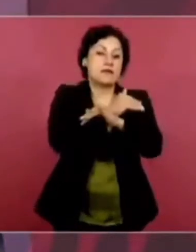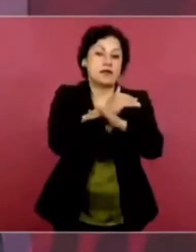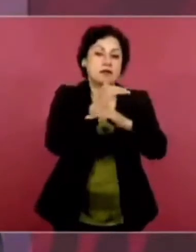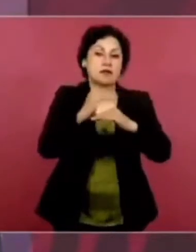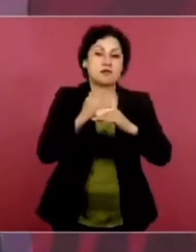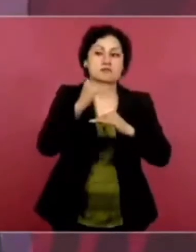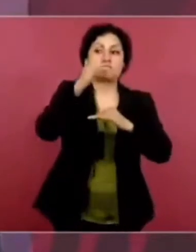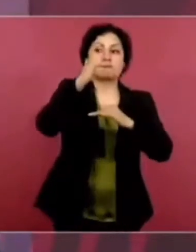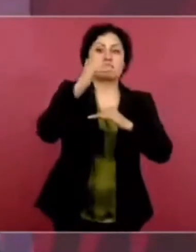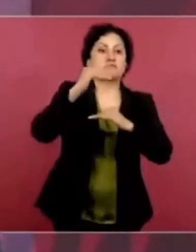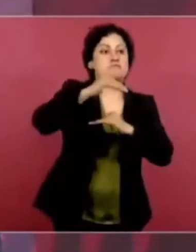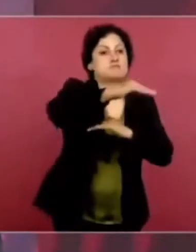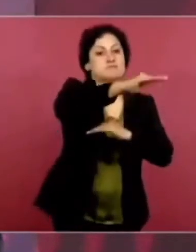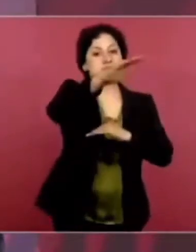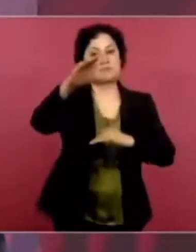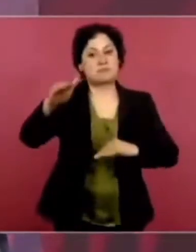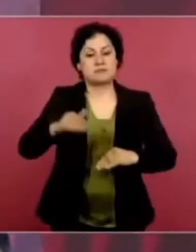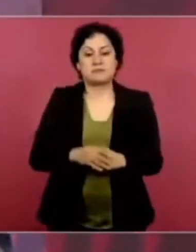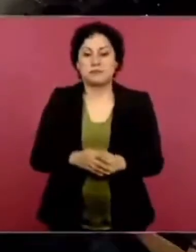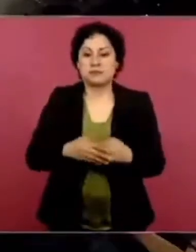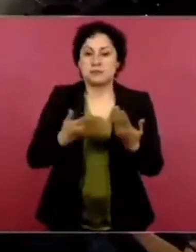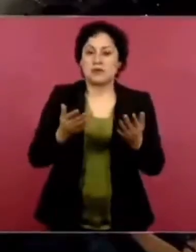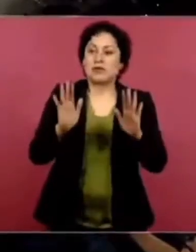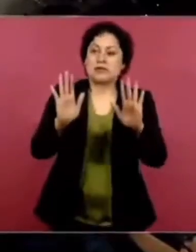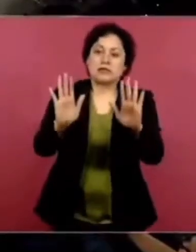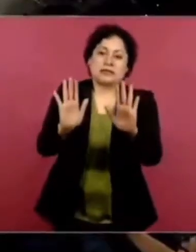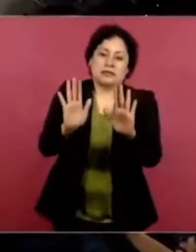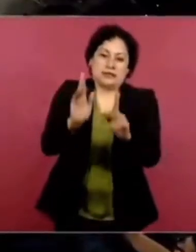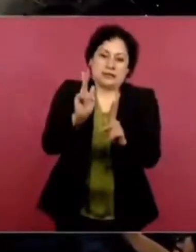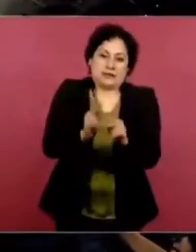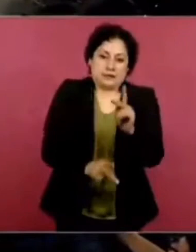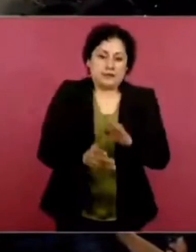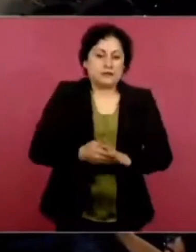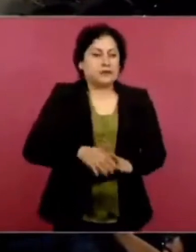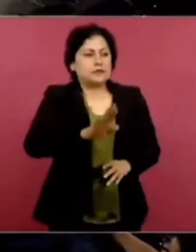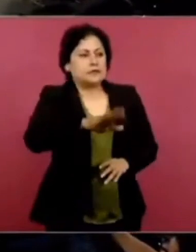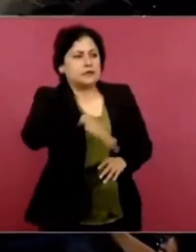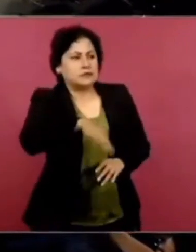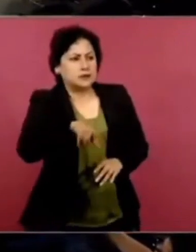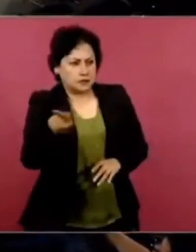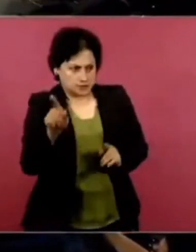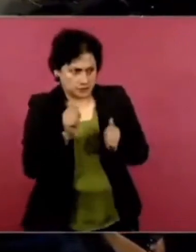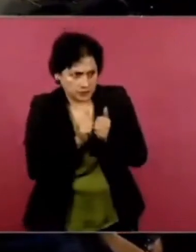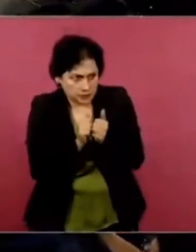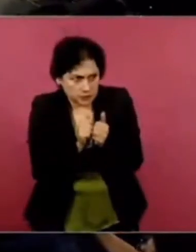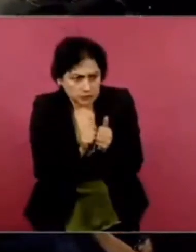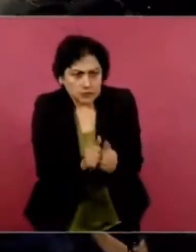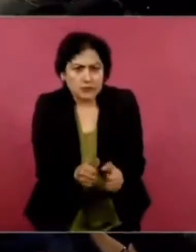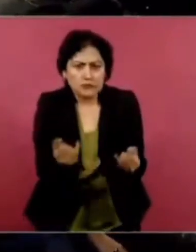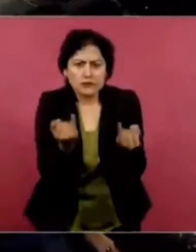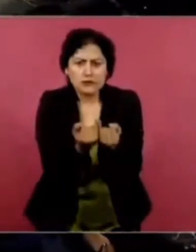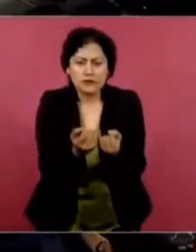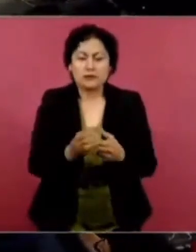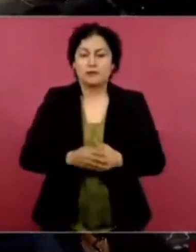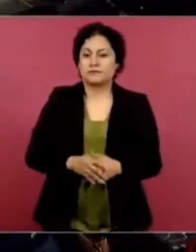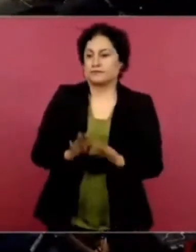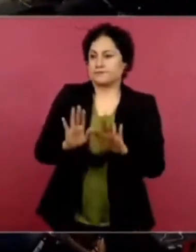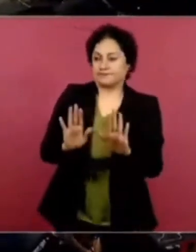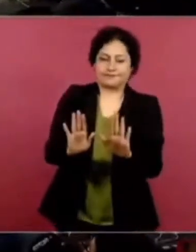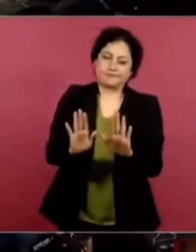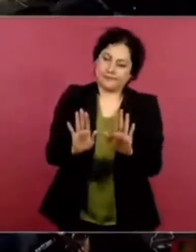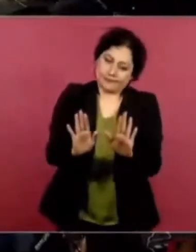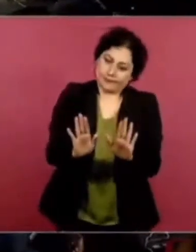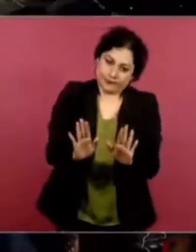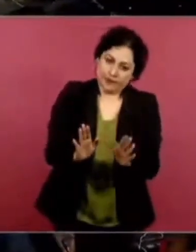ya no hablemos de eso porque. Entonces, pero si la va a seguir viendo de aquí a la elección. Ya ahora es distinto, porque ya